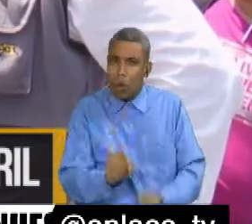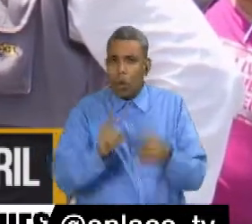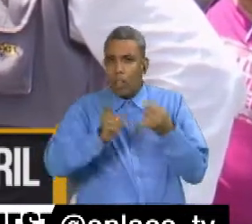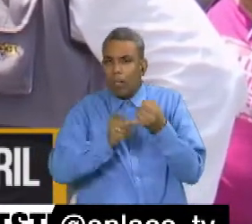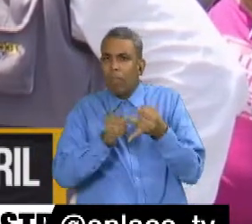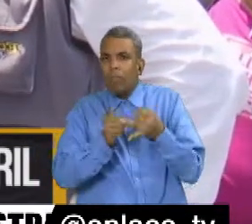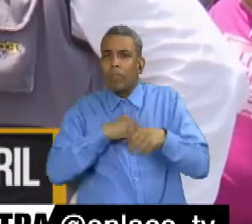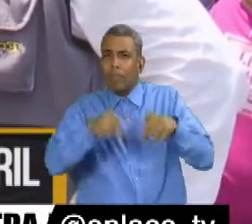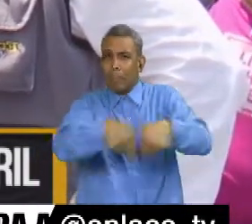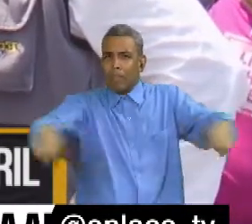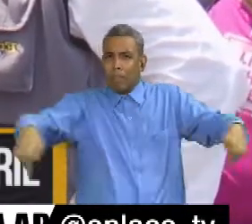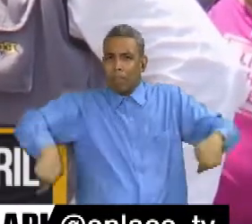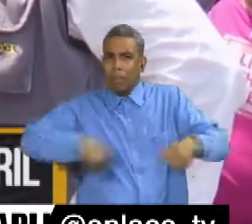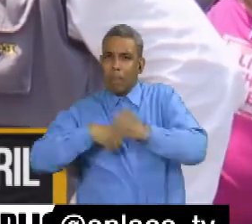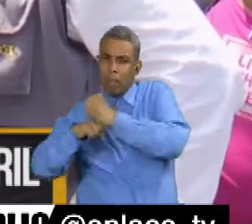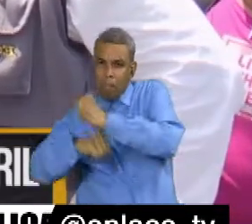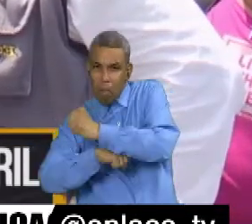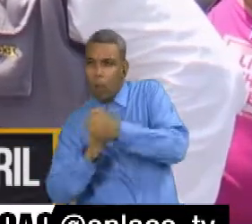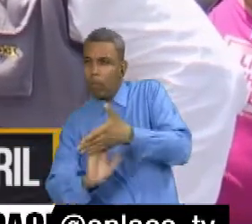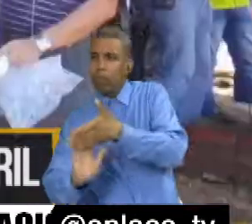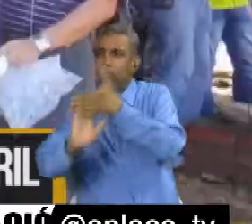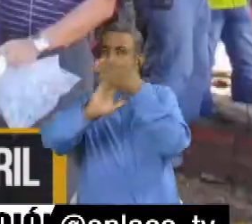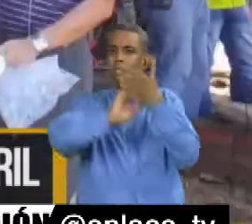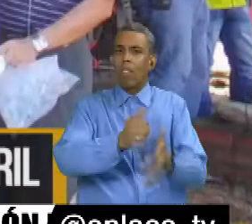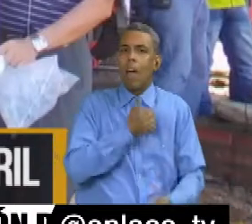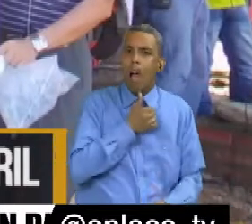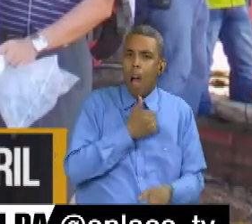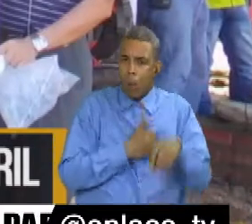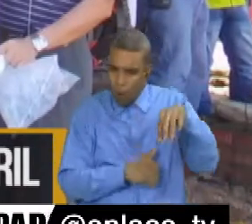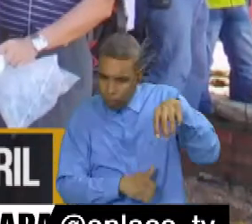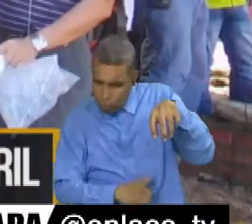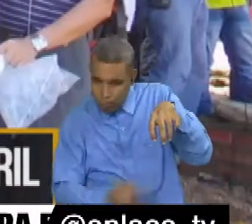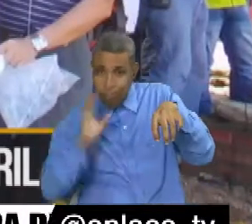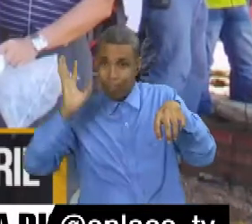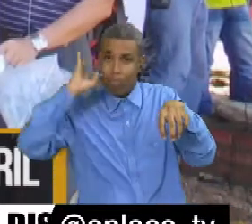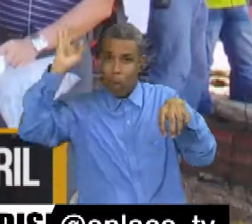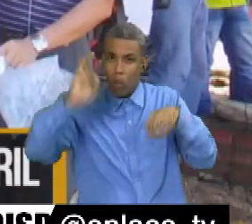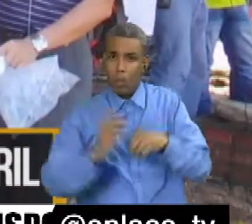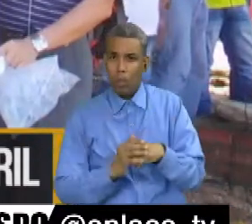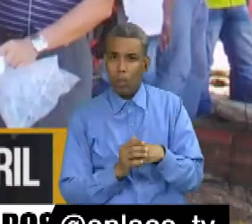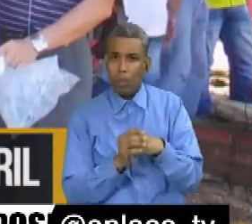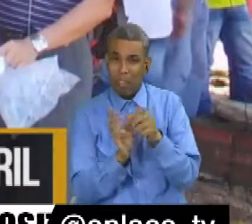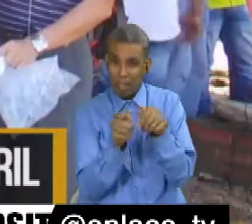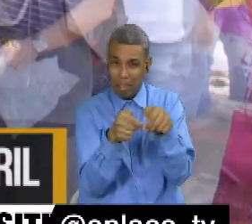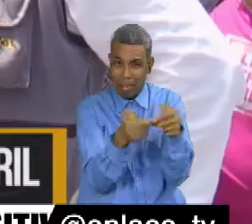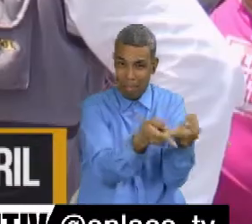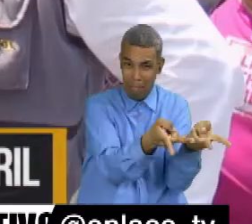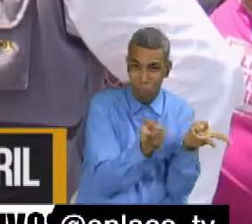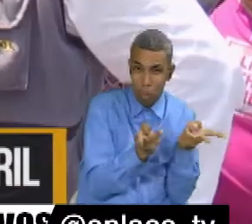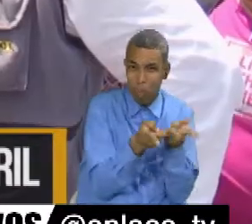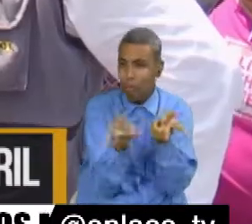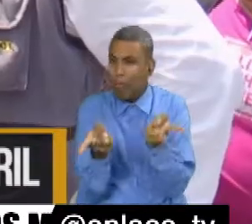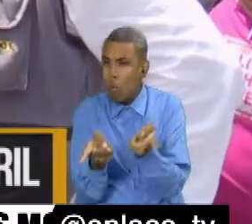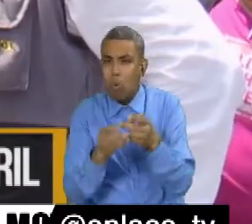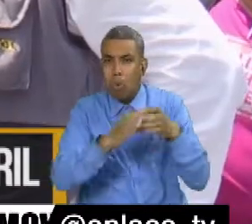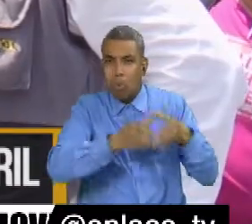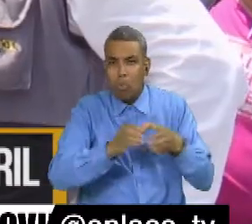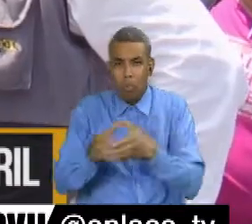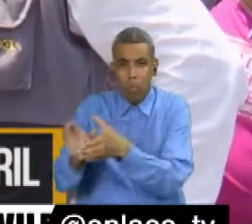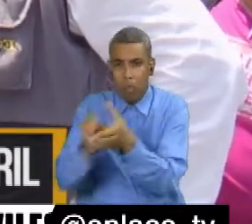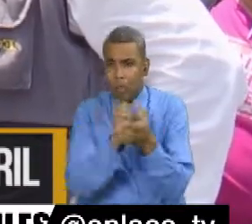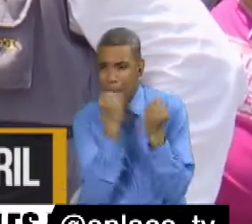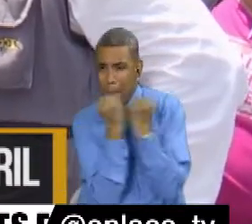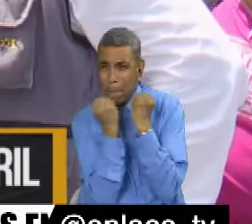aulas necesarias, el agua potable, el hacinamiento que se merme y